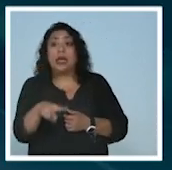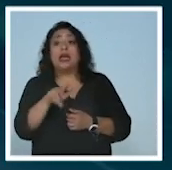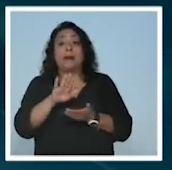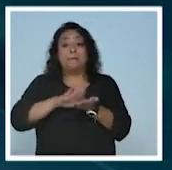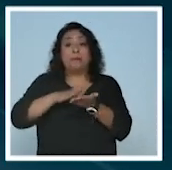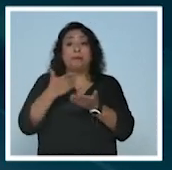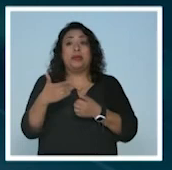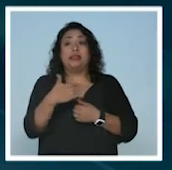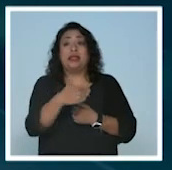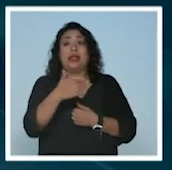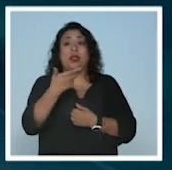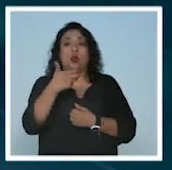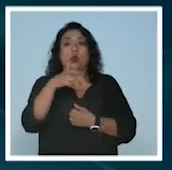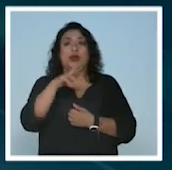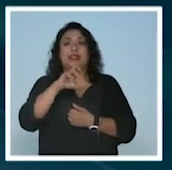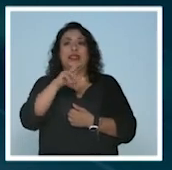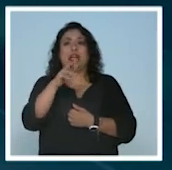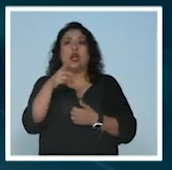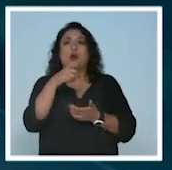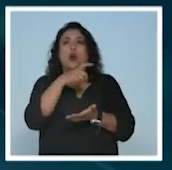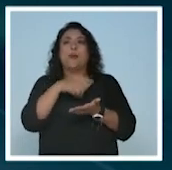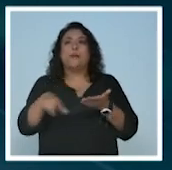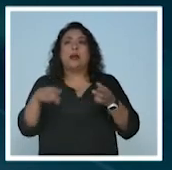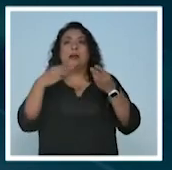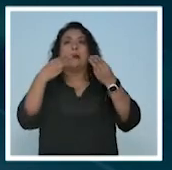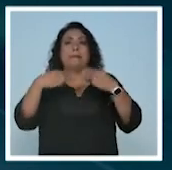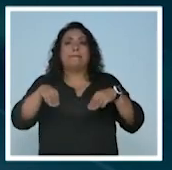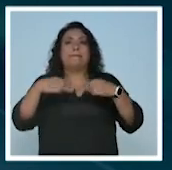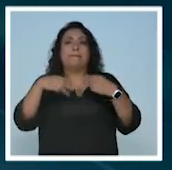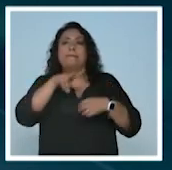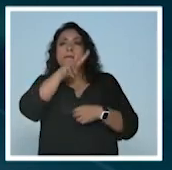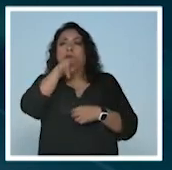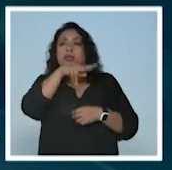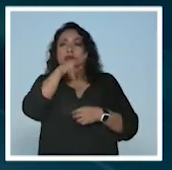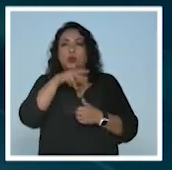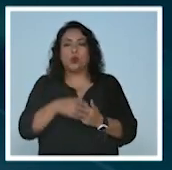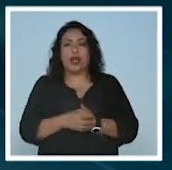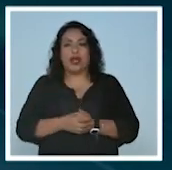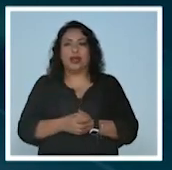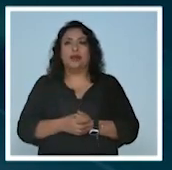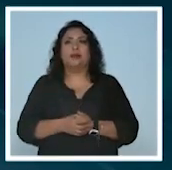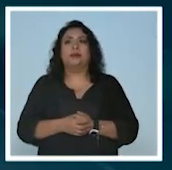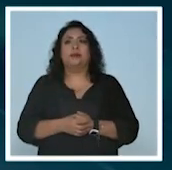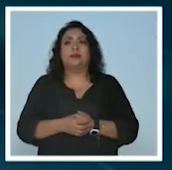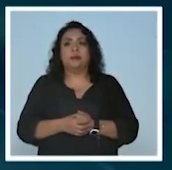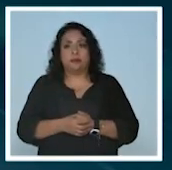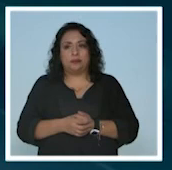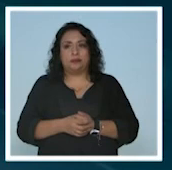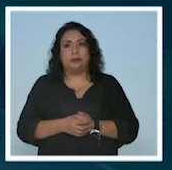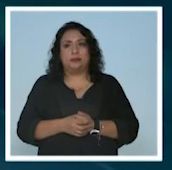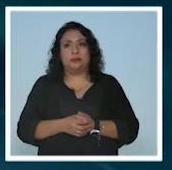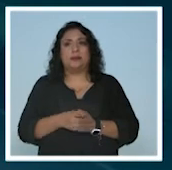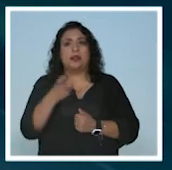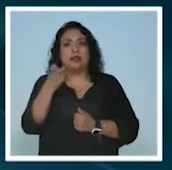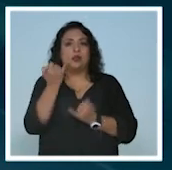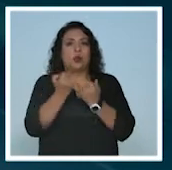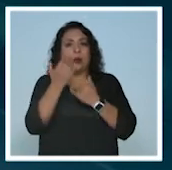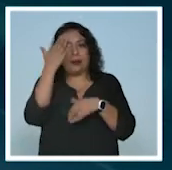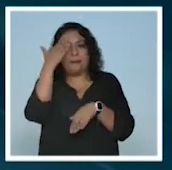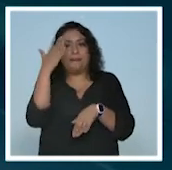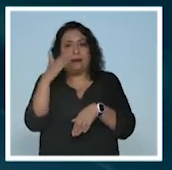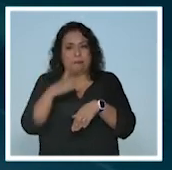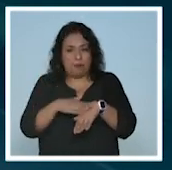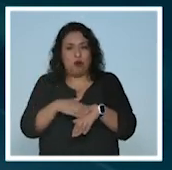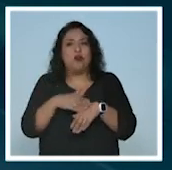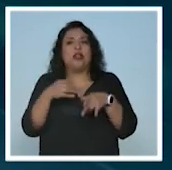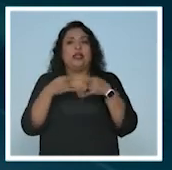huachinango. Ah, era huachinango. Que compraba en el mercado de Mixcoac. Bueno, pues entonces quedará eso también para la memoria y